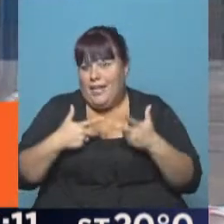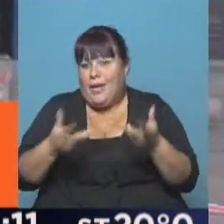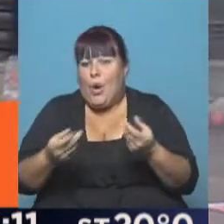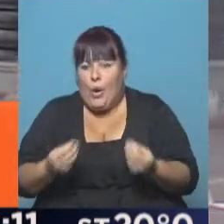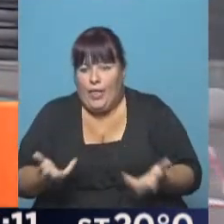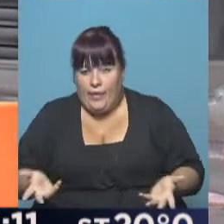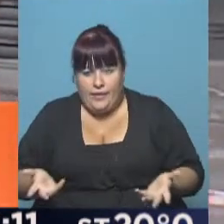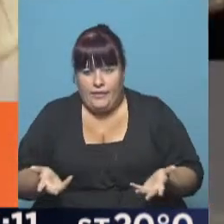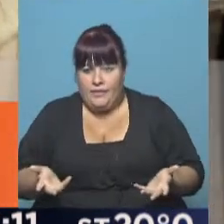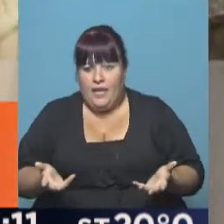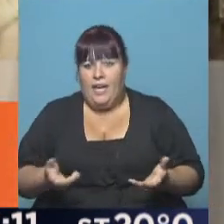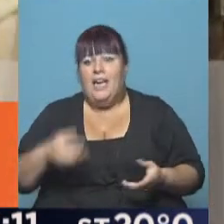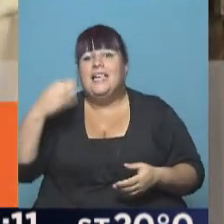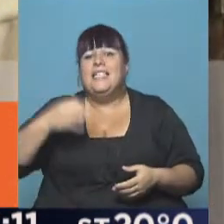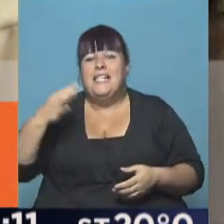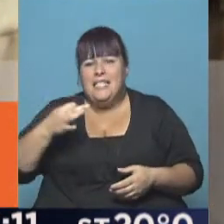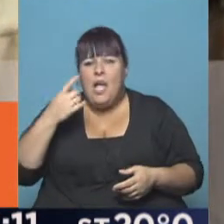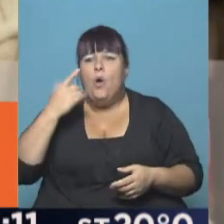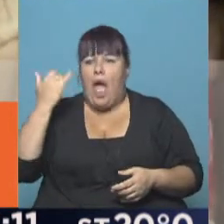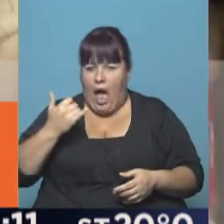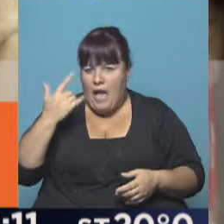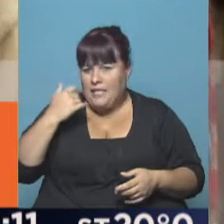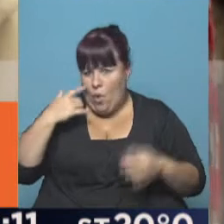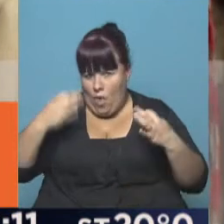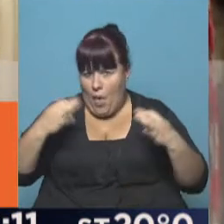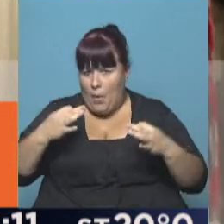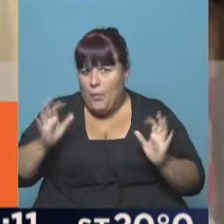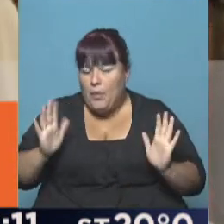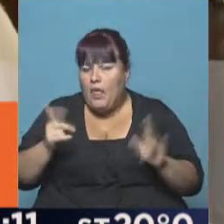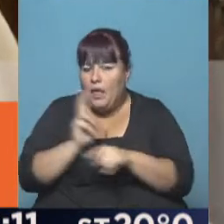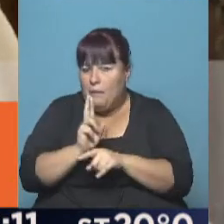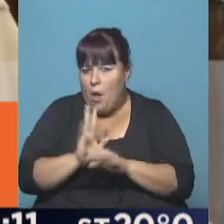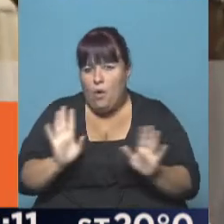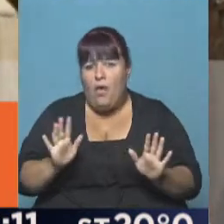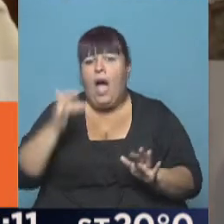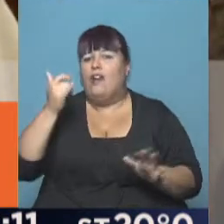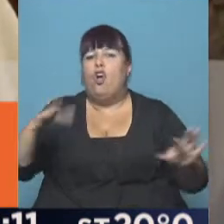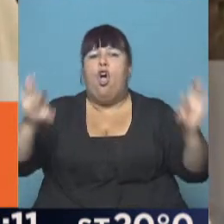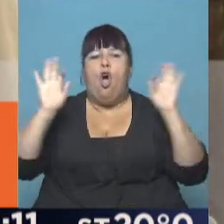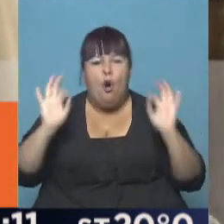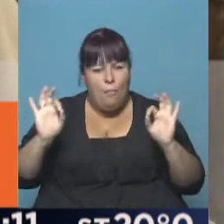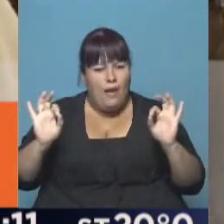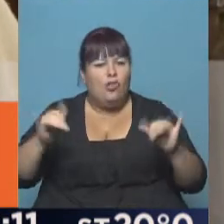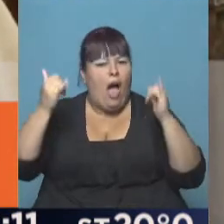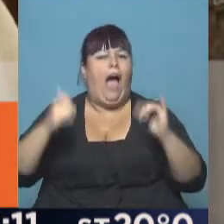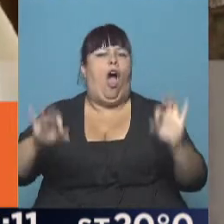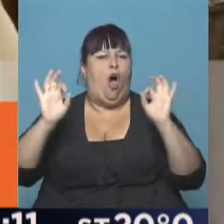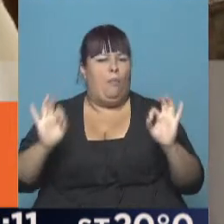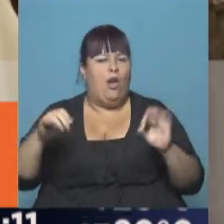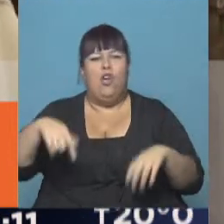diga? Las medidas de seguridad tenían la seguridad que tenía que tener. Tenía todo, hay todo.